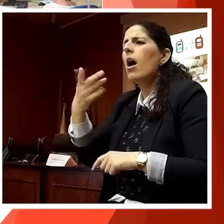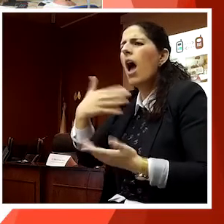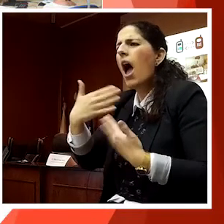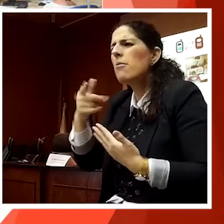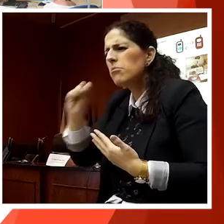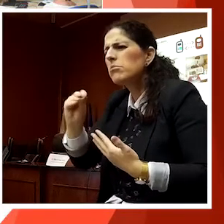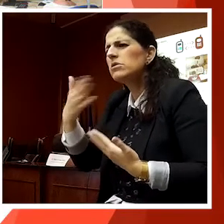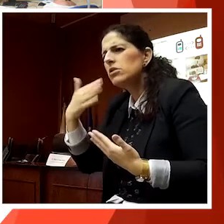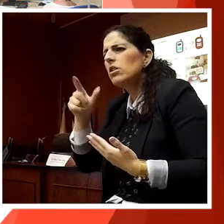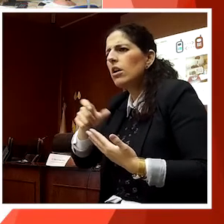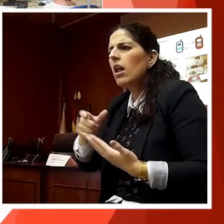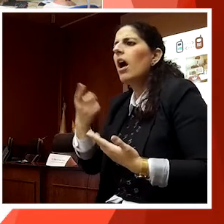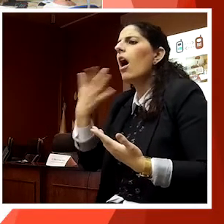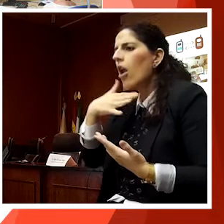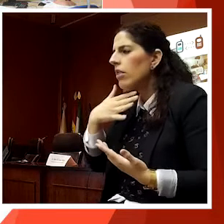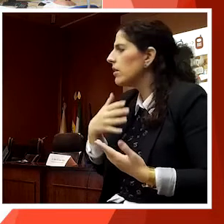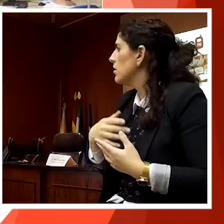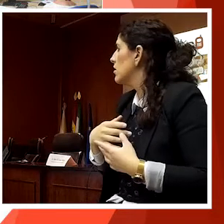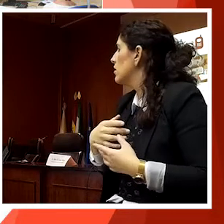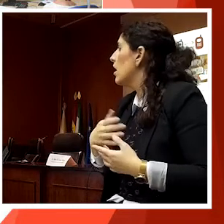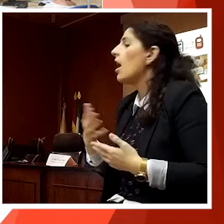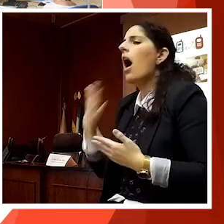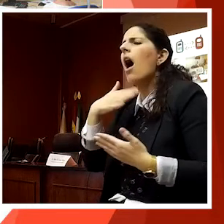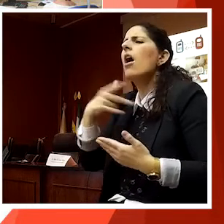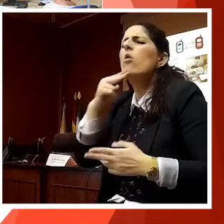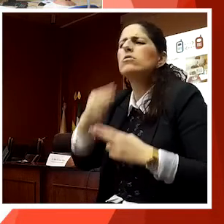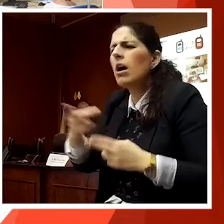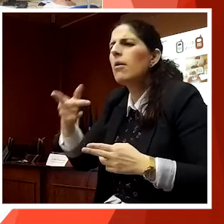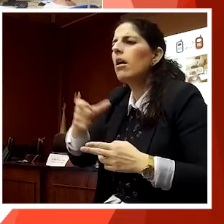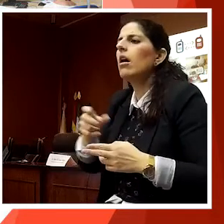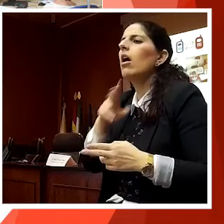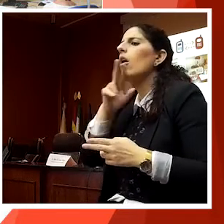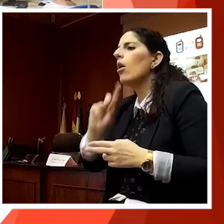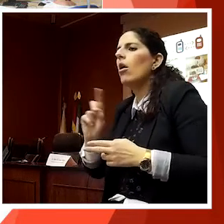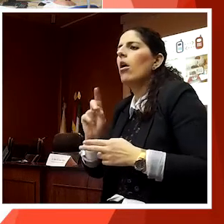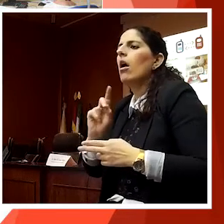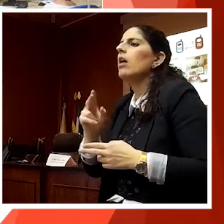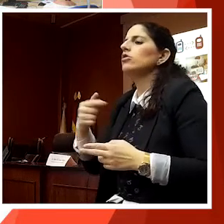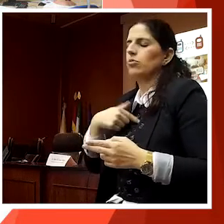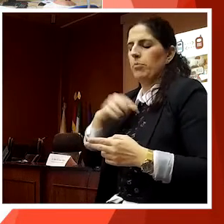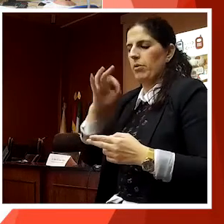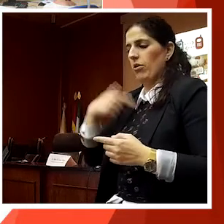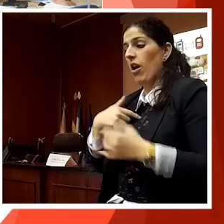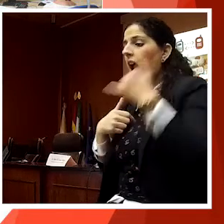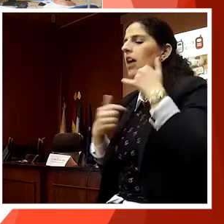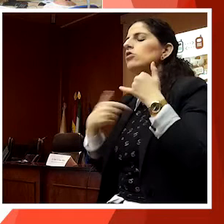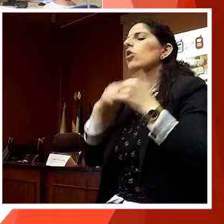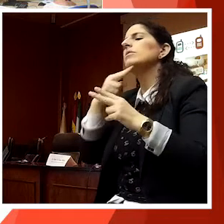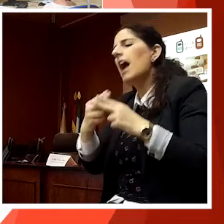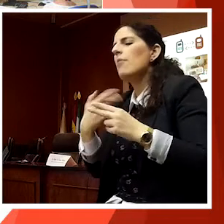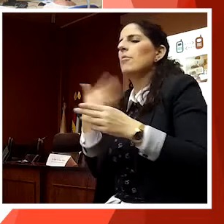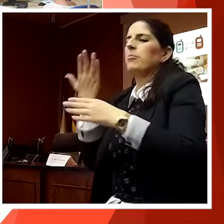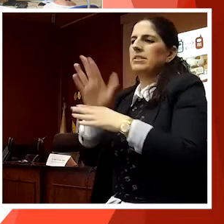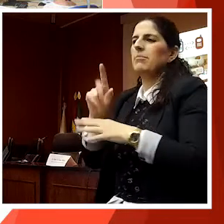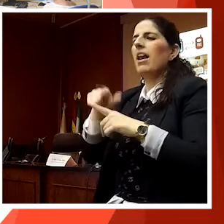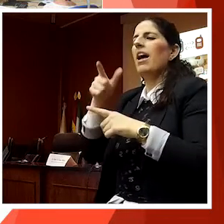empatía, una especie de tranquilidad. Pues mira, me habla un tal Antonio, bien, ya no me habla una maquinita, ¿no? Eso es muy importante hoy día, que estamos un